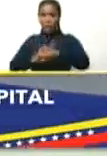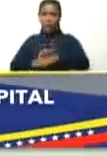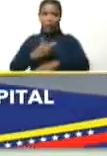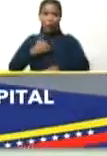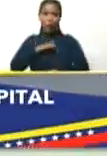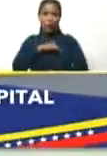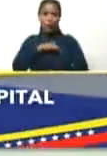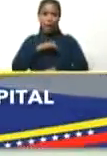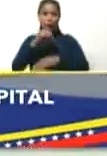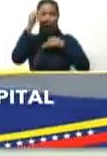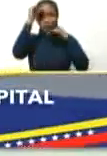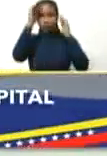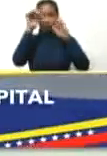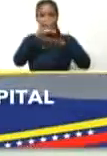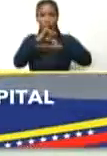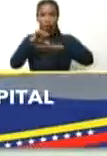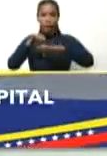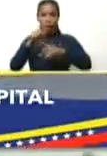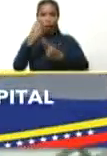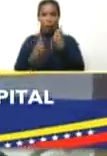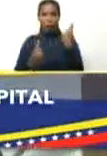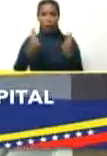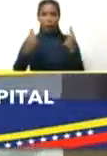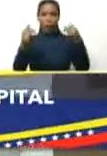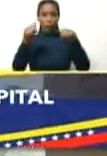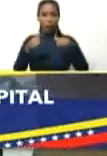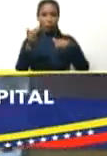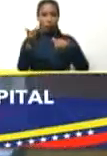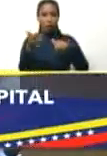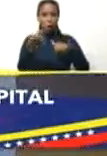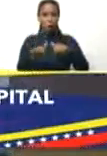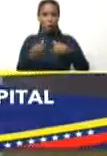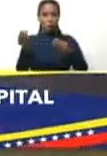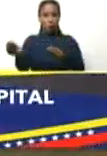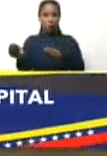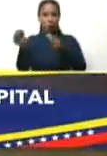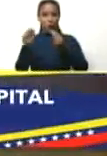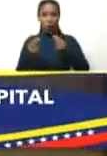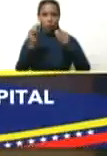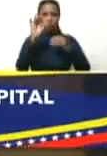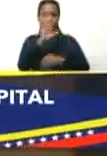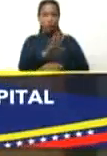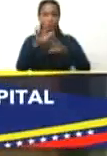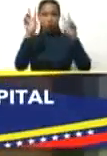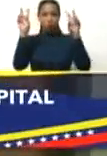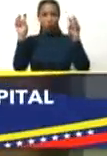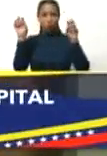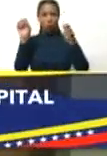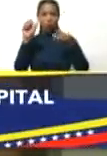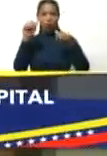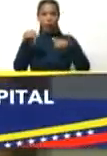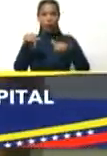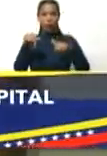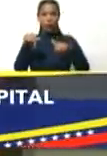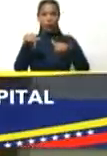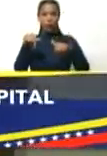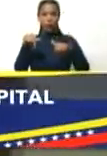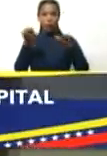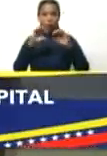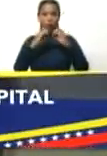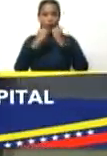atención quirúrgica a los pacientes. Aquí usted hoy nos está entregando 5 nuevos quirófanos. Estos quirófanos